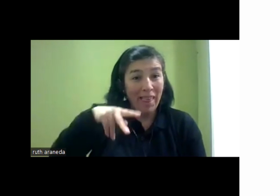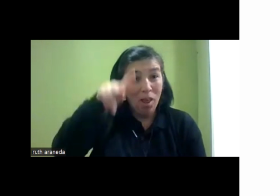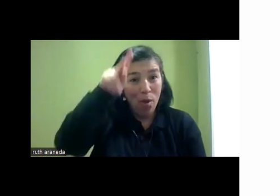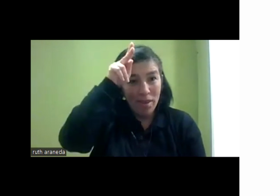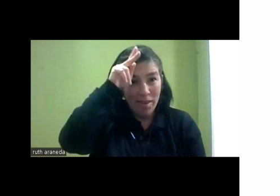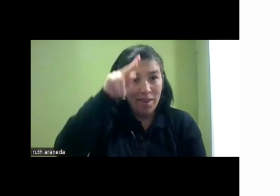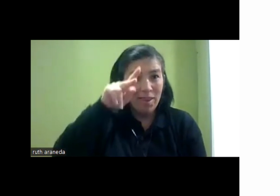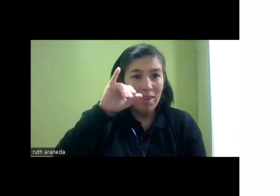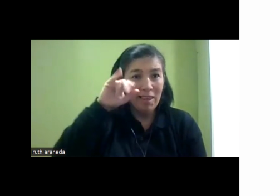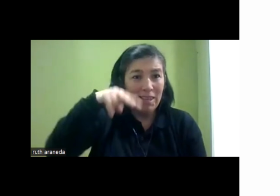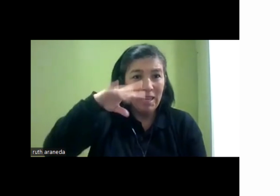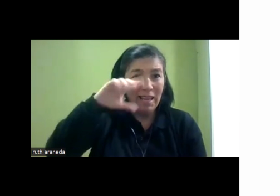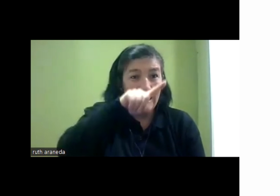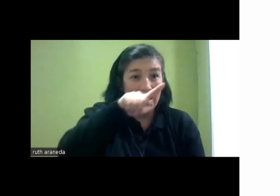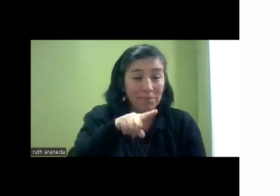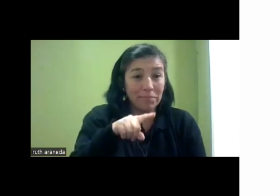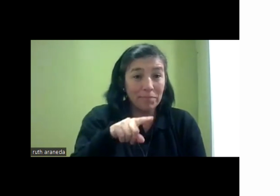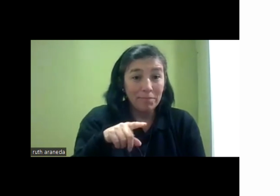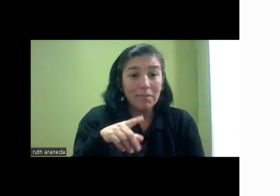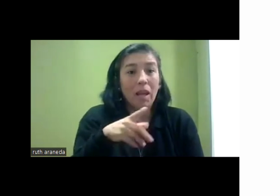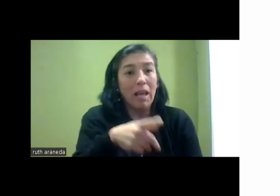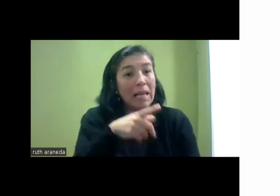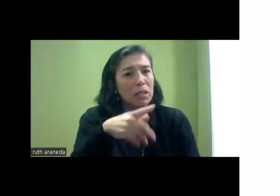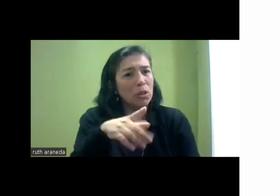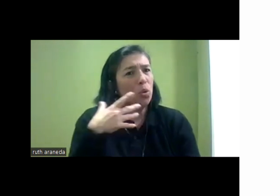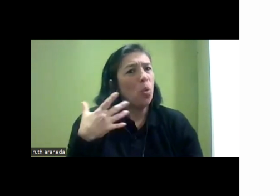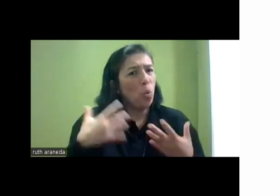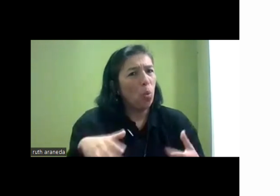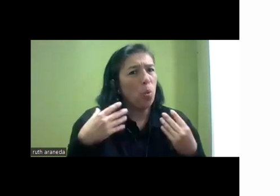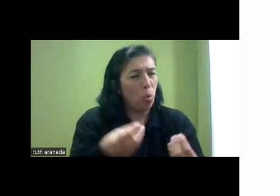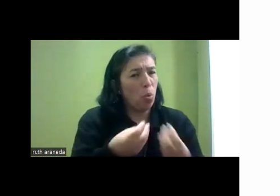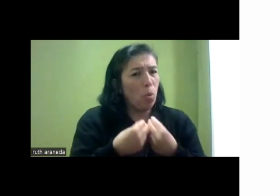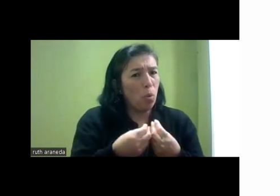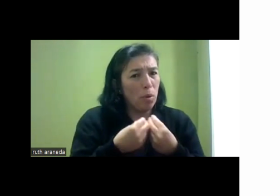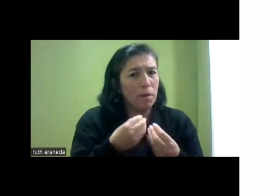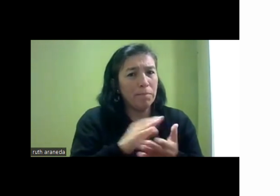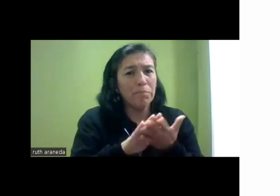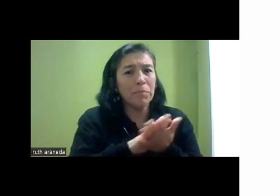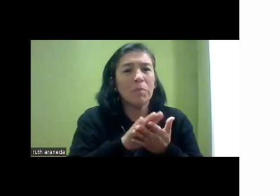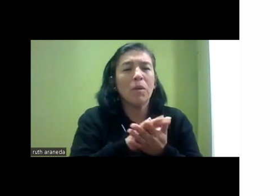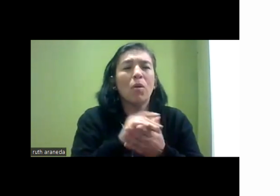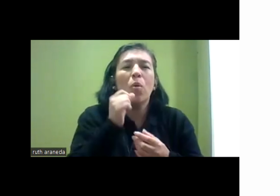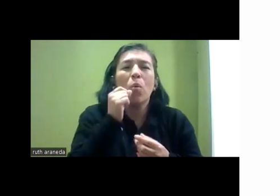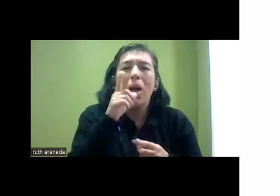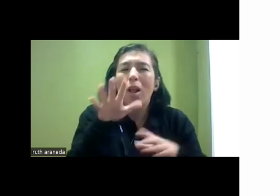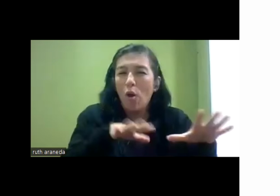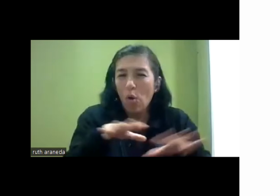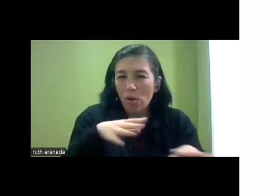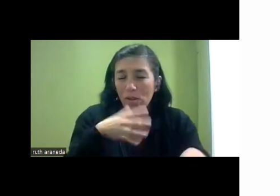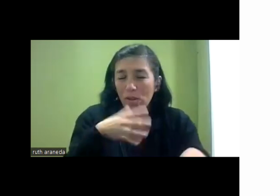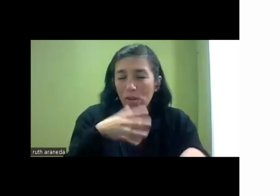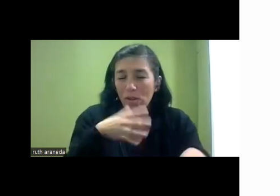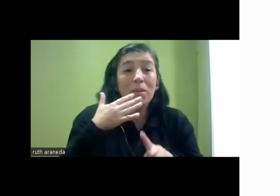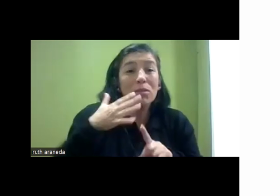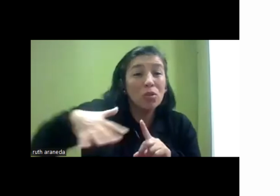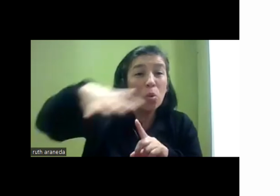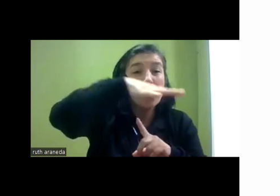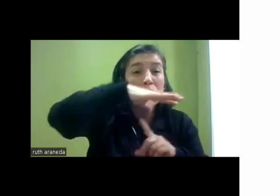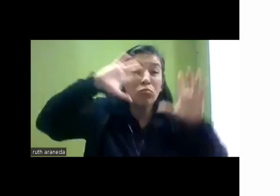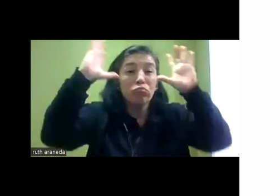Este escenario es muy, muy favorable. Vamos a ver cuáles eran los recursos y las condiciones atmosféricas